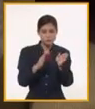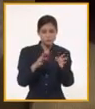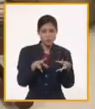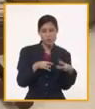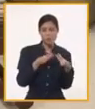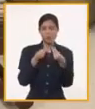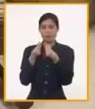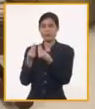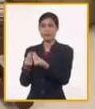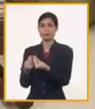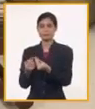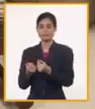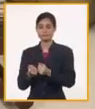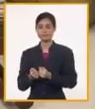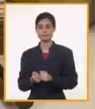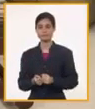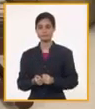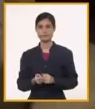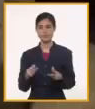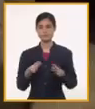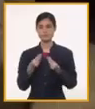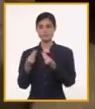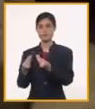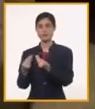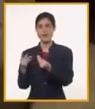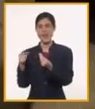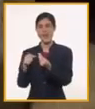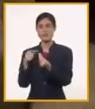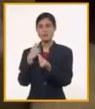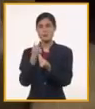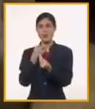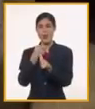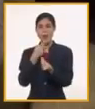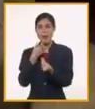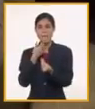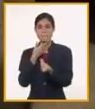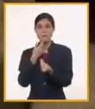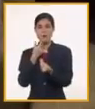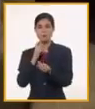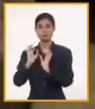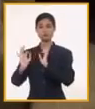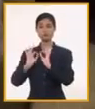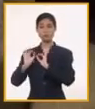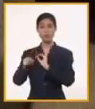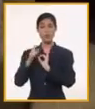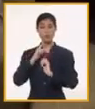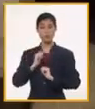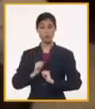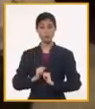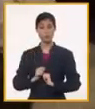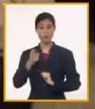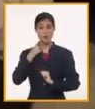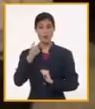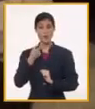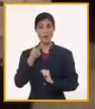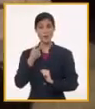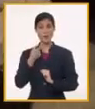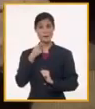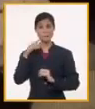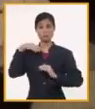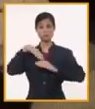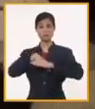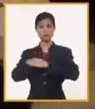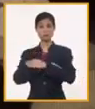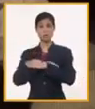Y me dijo, mira, eso es secreto, no te despegues de eso. Me dijo, no te despegues, yo lo entendí, no te despegues, que me lo metí aquí,